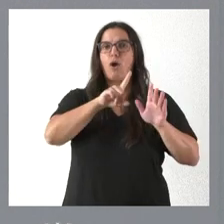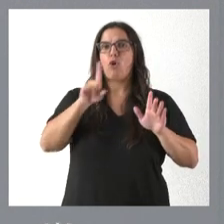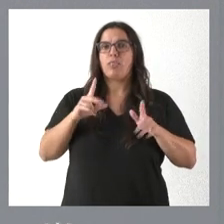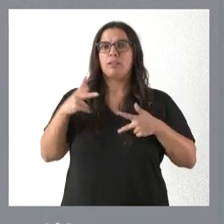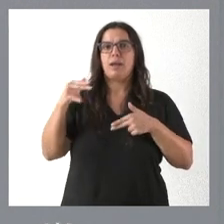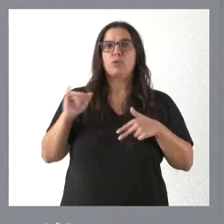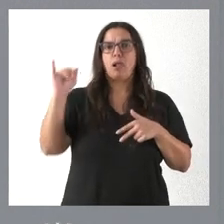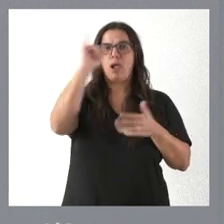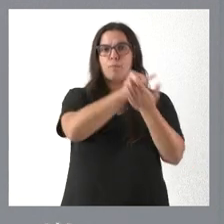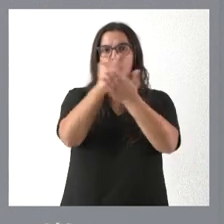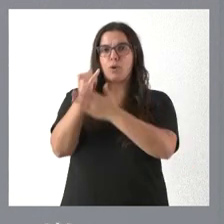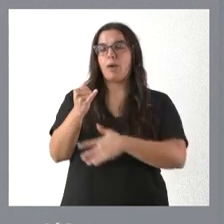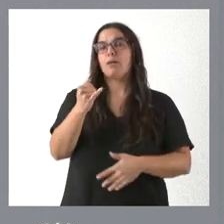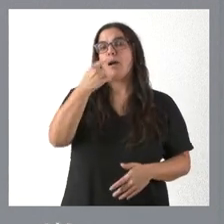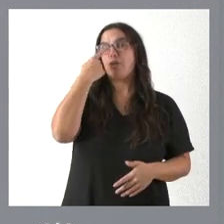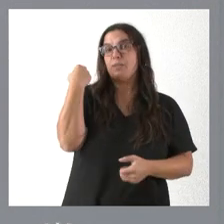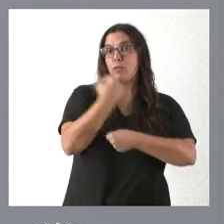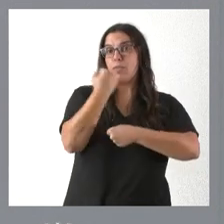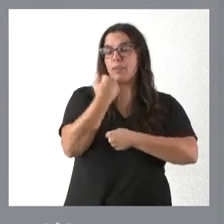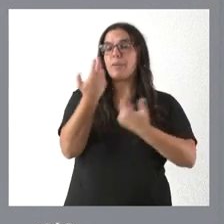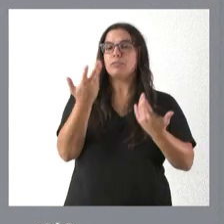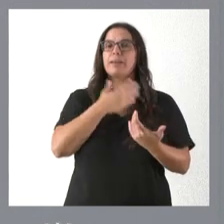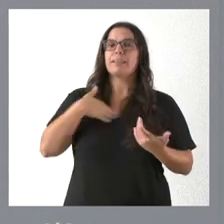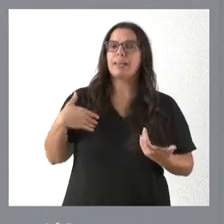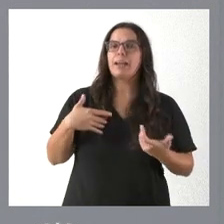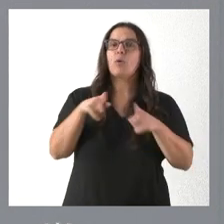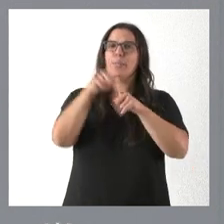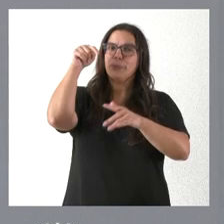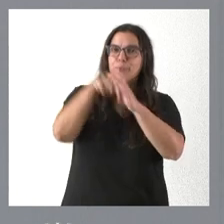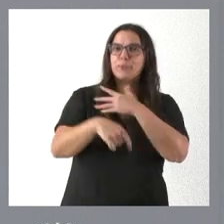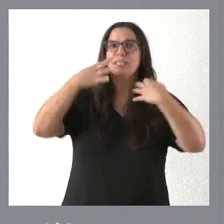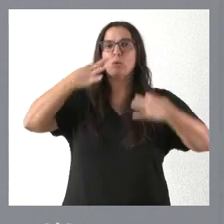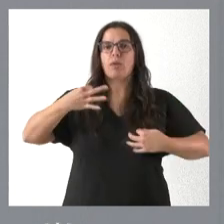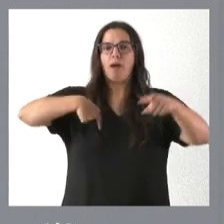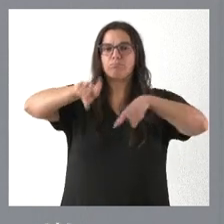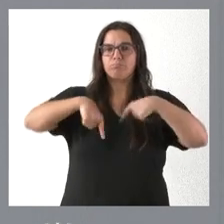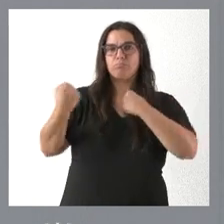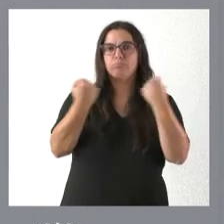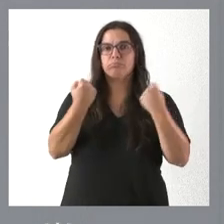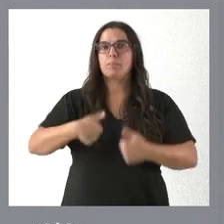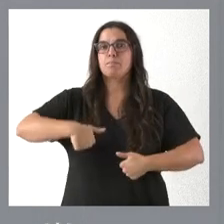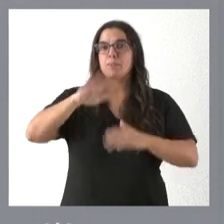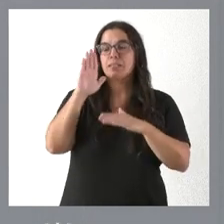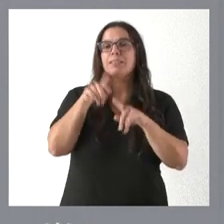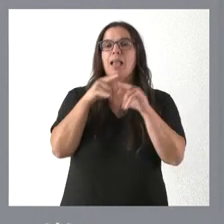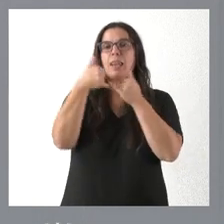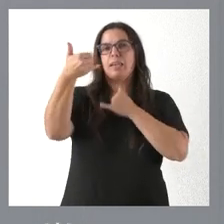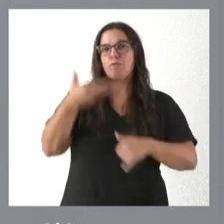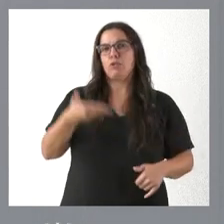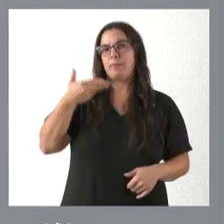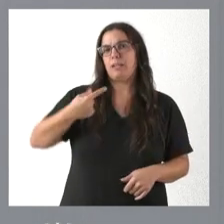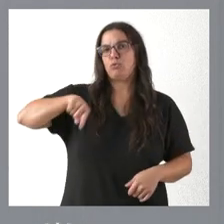en diciembre del año 2022 y con el que se pretende abundar en la seguridad Vial una de las líneas fundamentales del trabajo de la junta